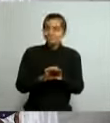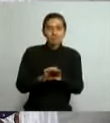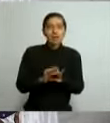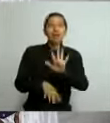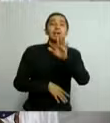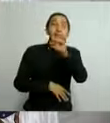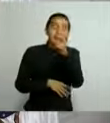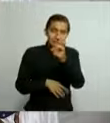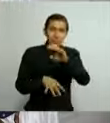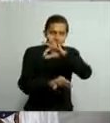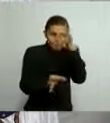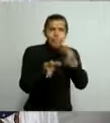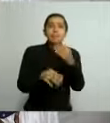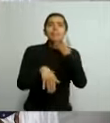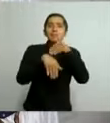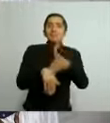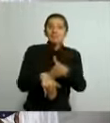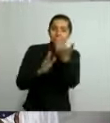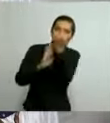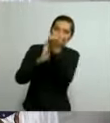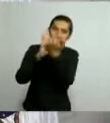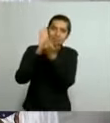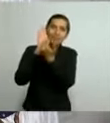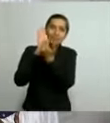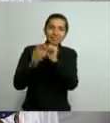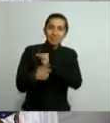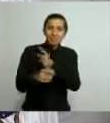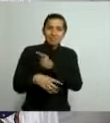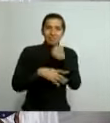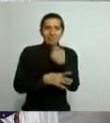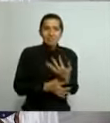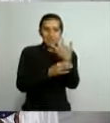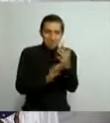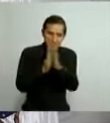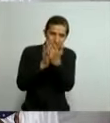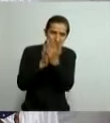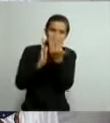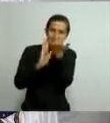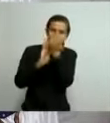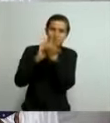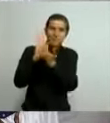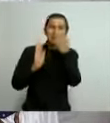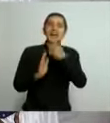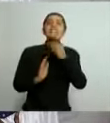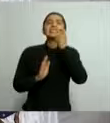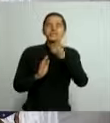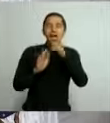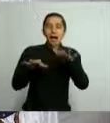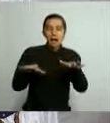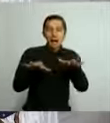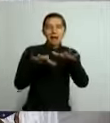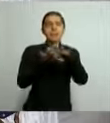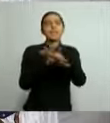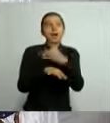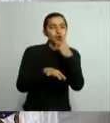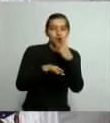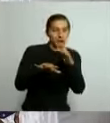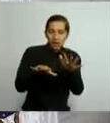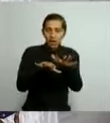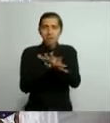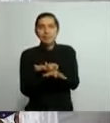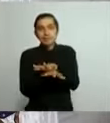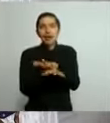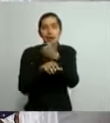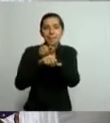con los criterios y los parámetros del protocolo para que se le ubique con bandera amarilla.